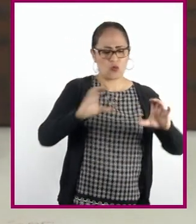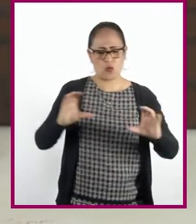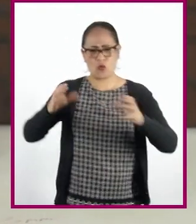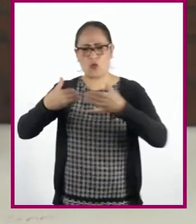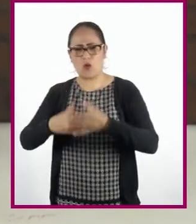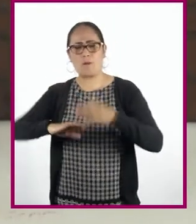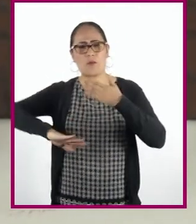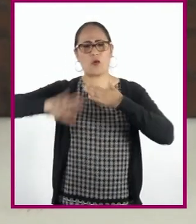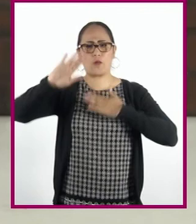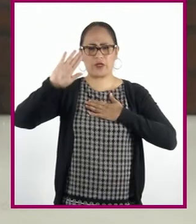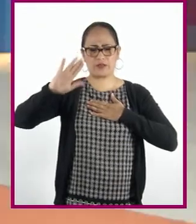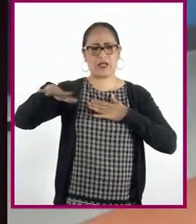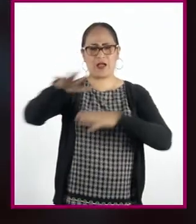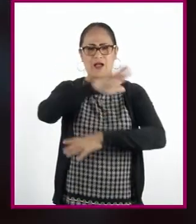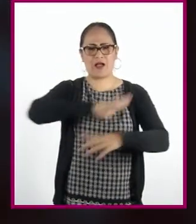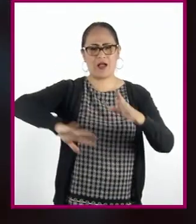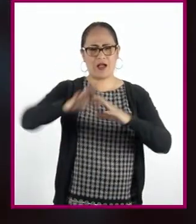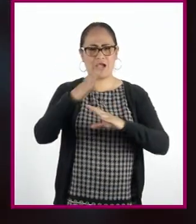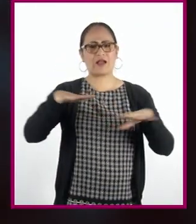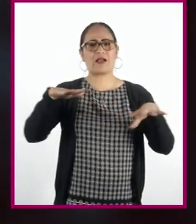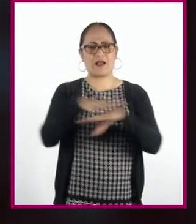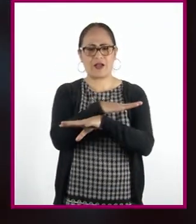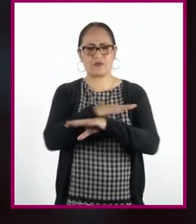de transformación social.